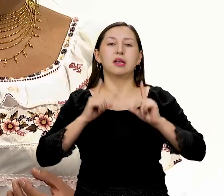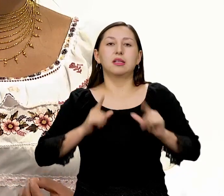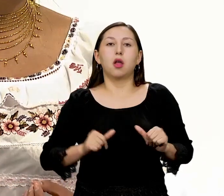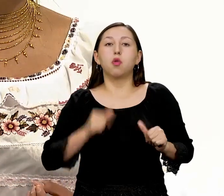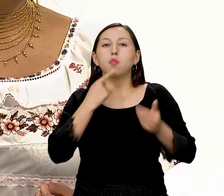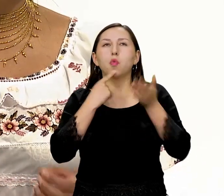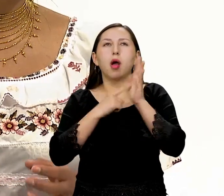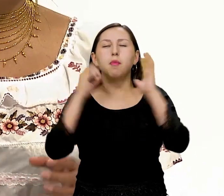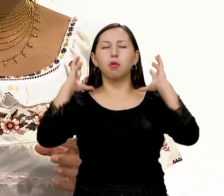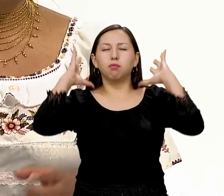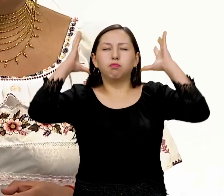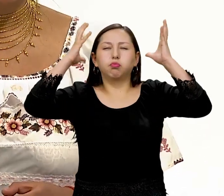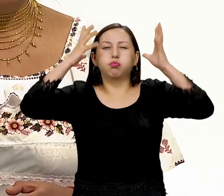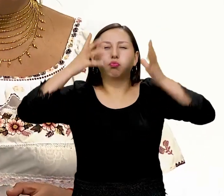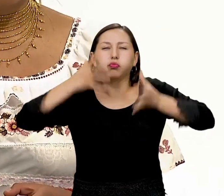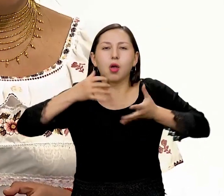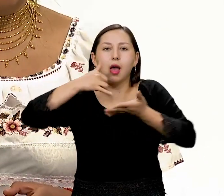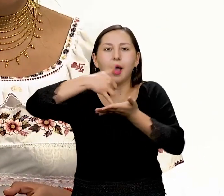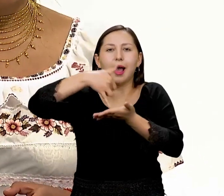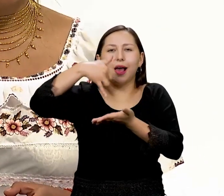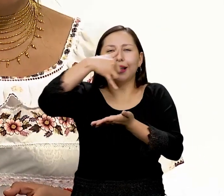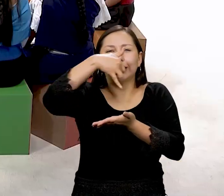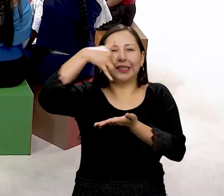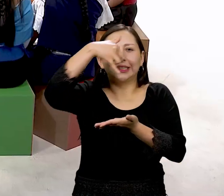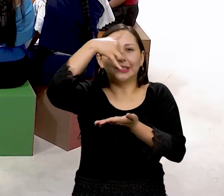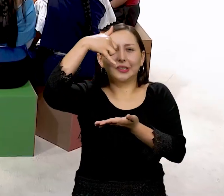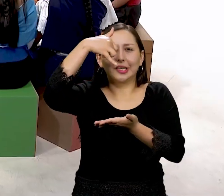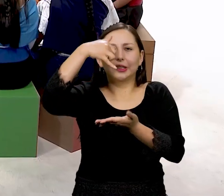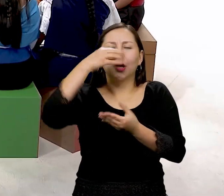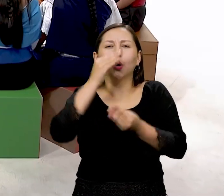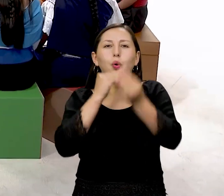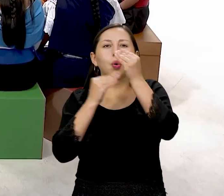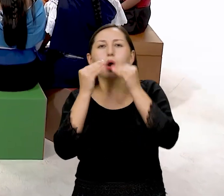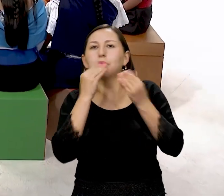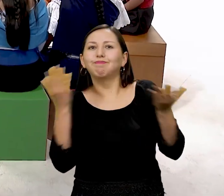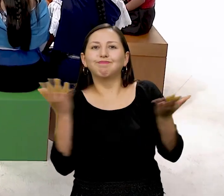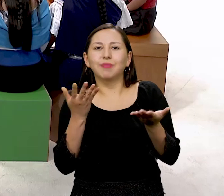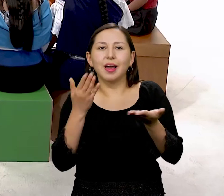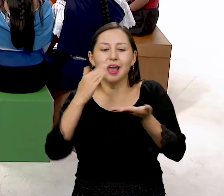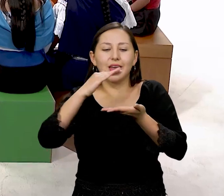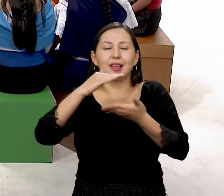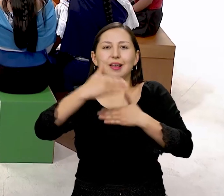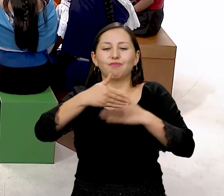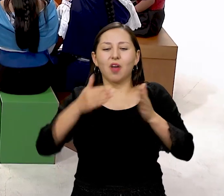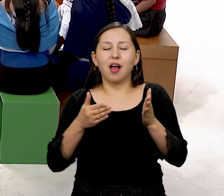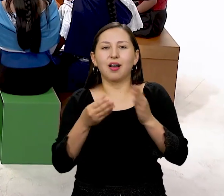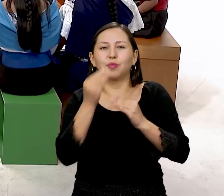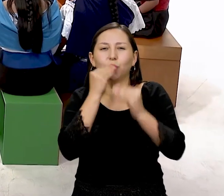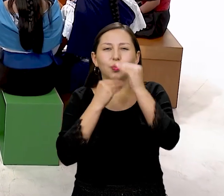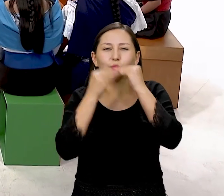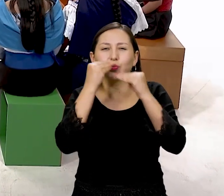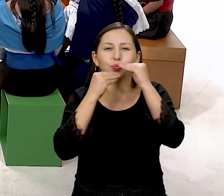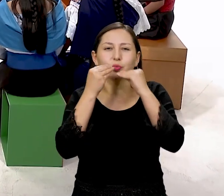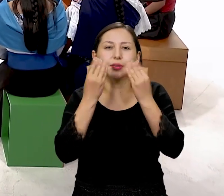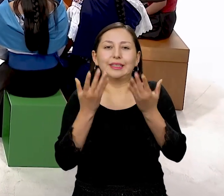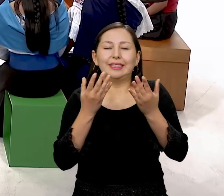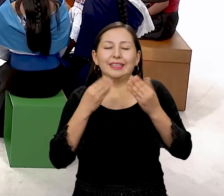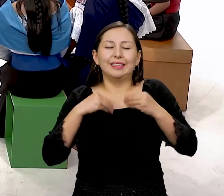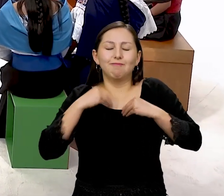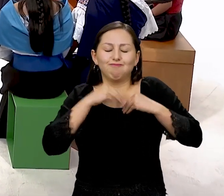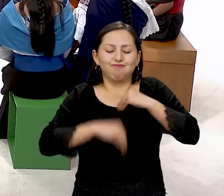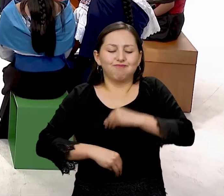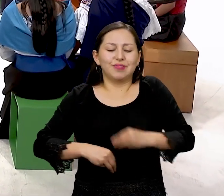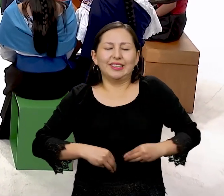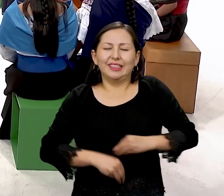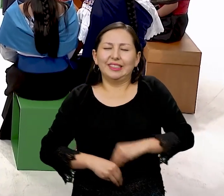espacio, los astronautas, siempre comen empaquetados, comida empaquetada, y no les ayuda tanto para